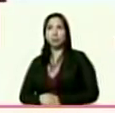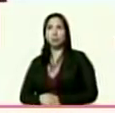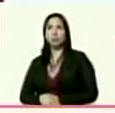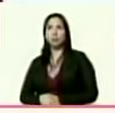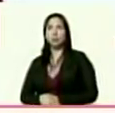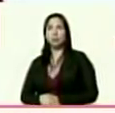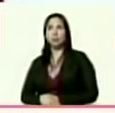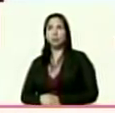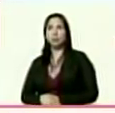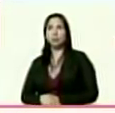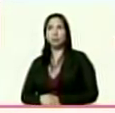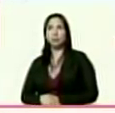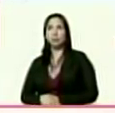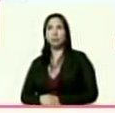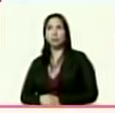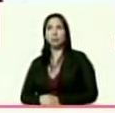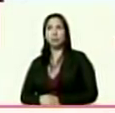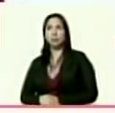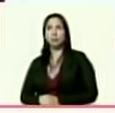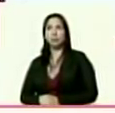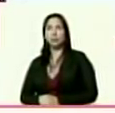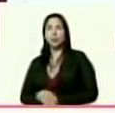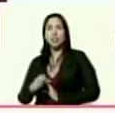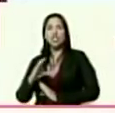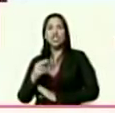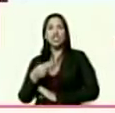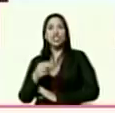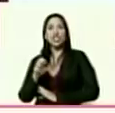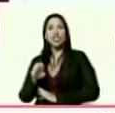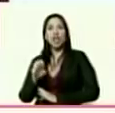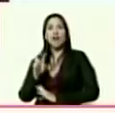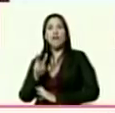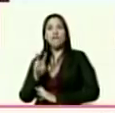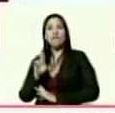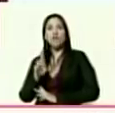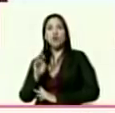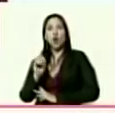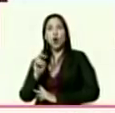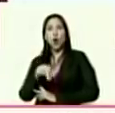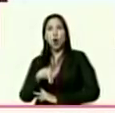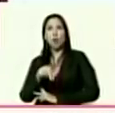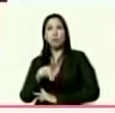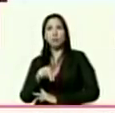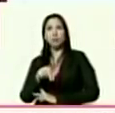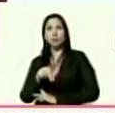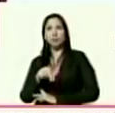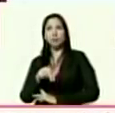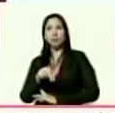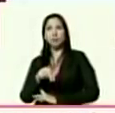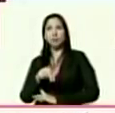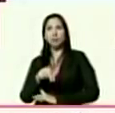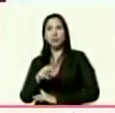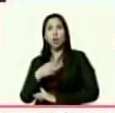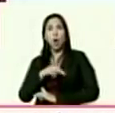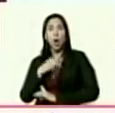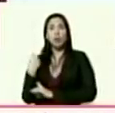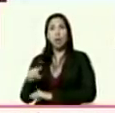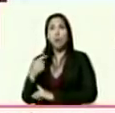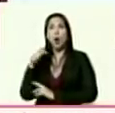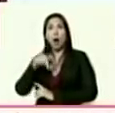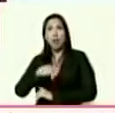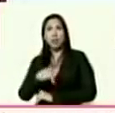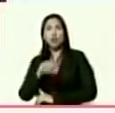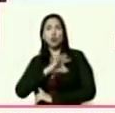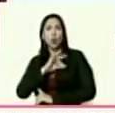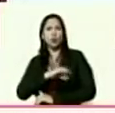Tenemos socios, creo que es, ¿cómo se llama? Chevron, ¿es que se llama? Chevron. Sí. Los tenemos aquí de socios,